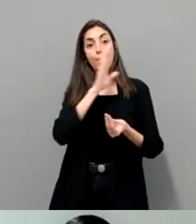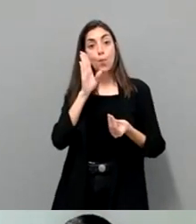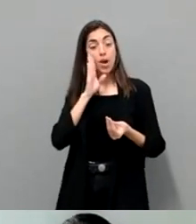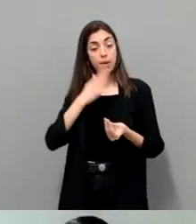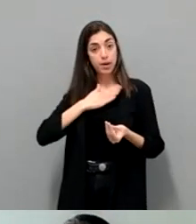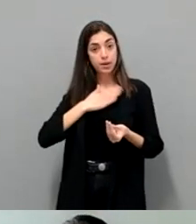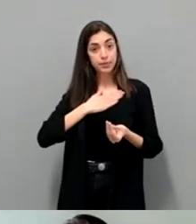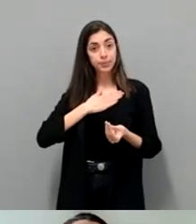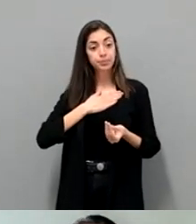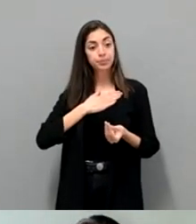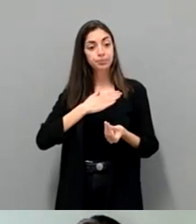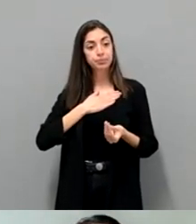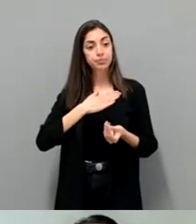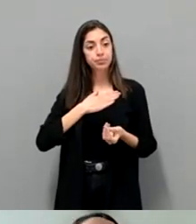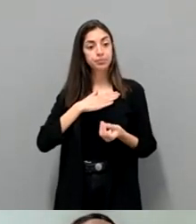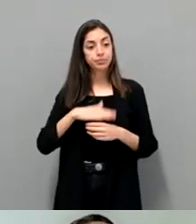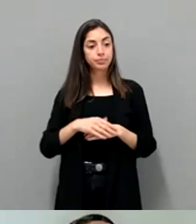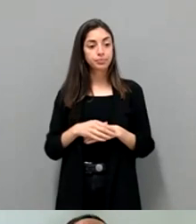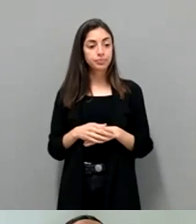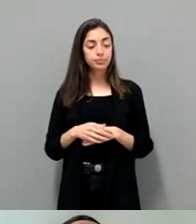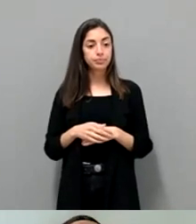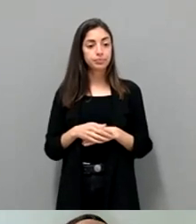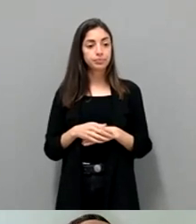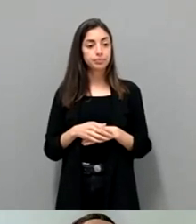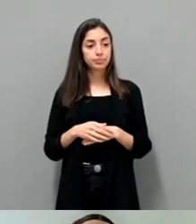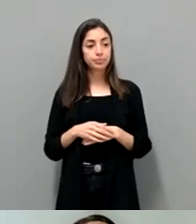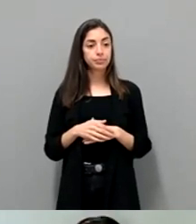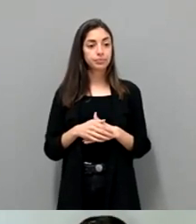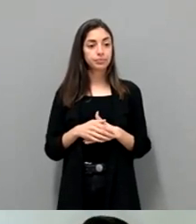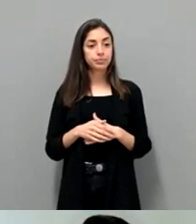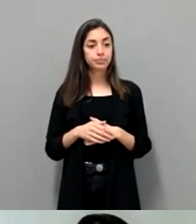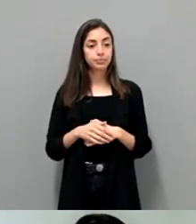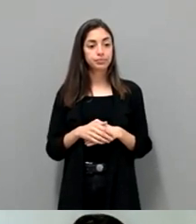En mi caso fue un robo.